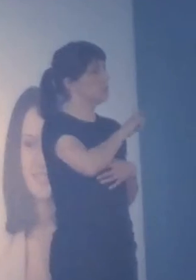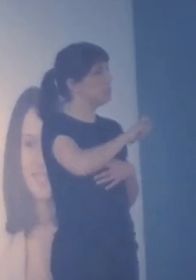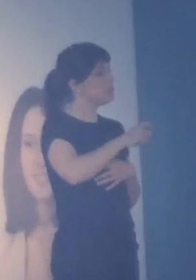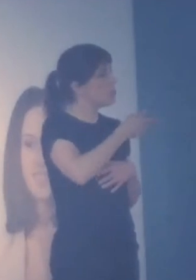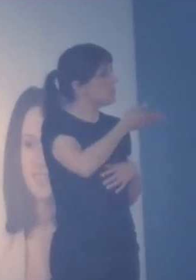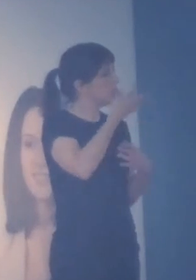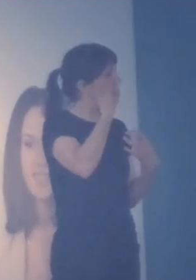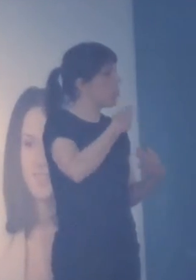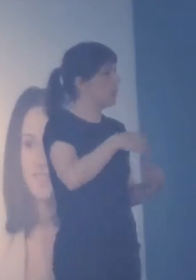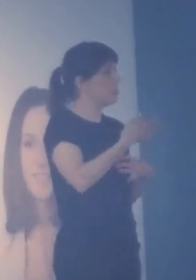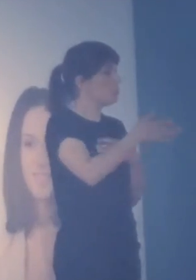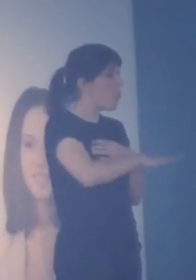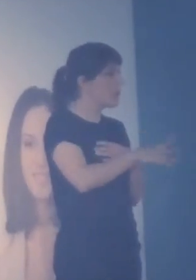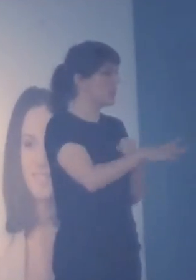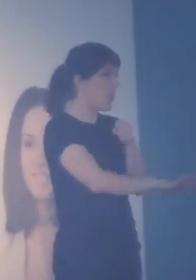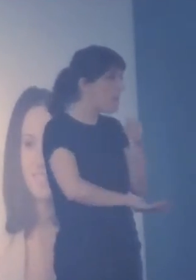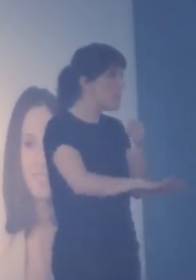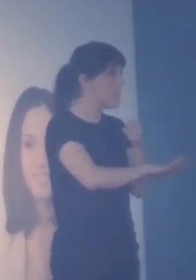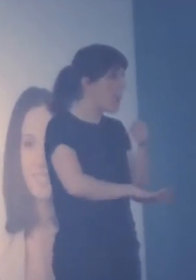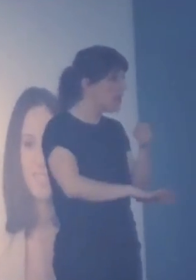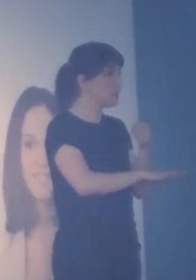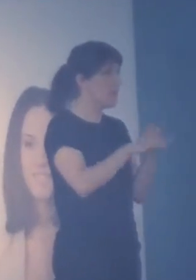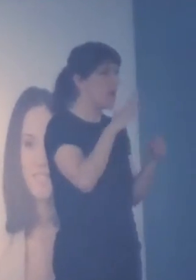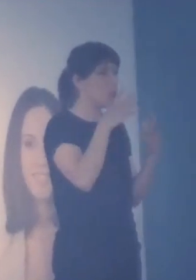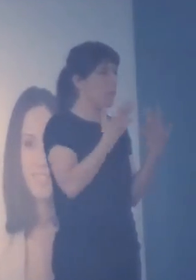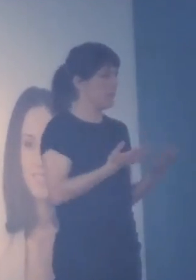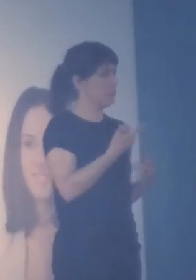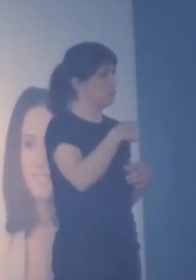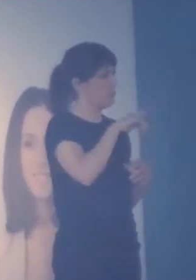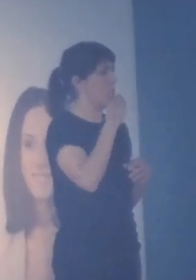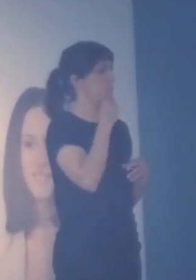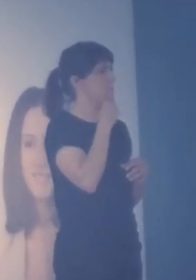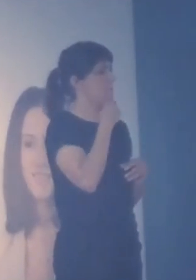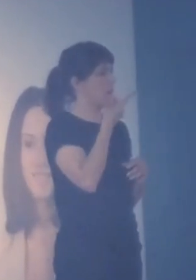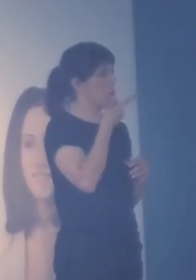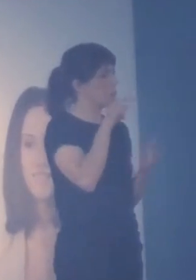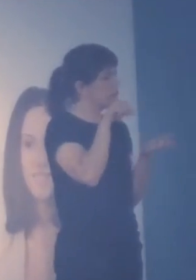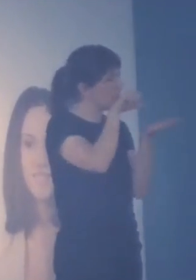y hoy o su núcleo de acero está aquí presente.